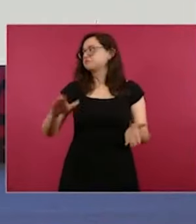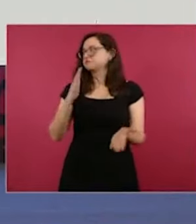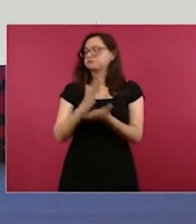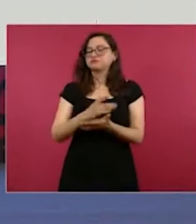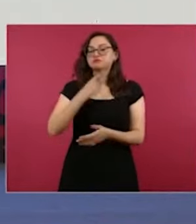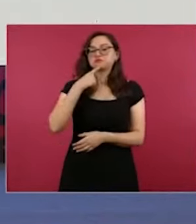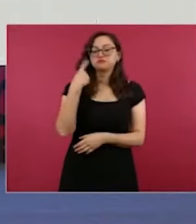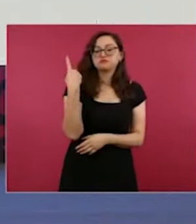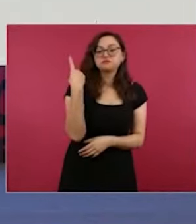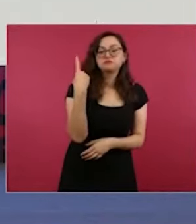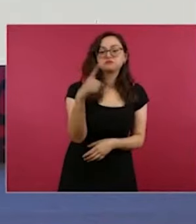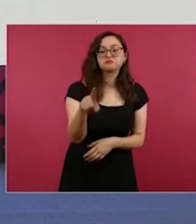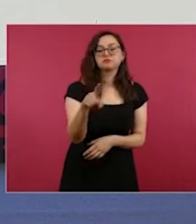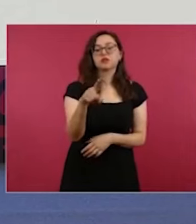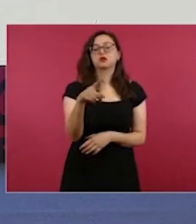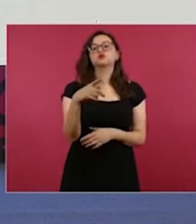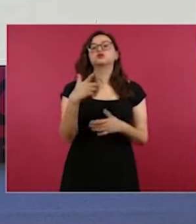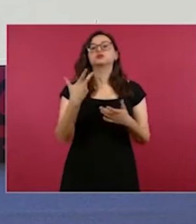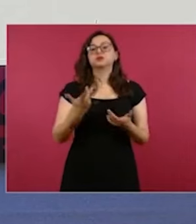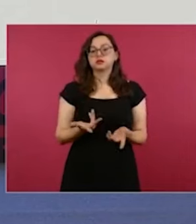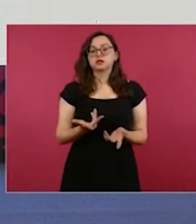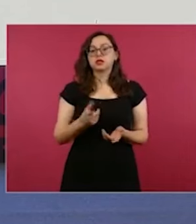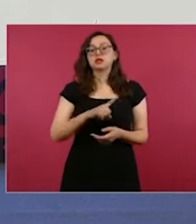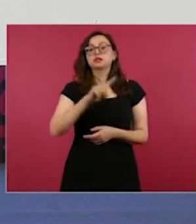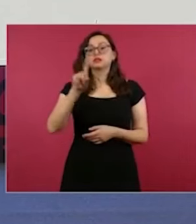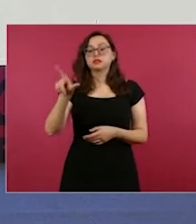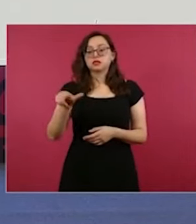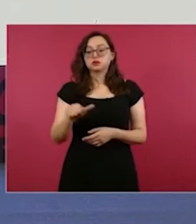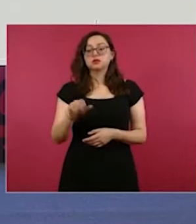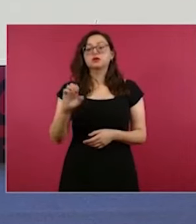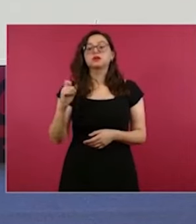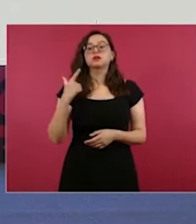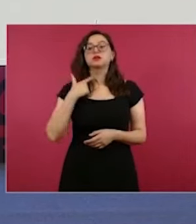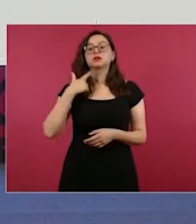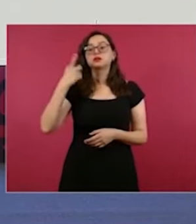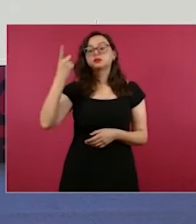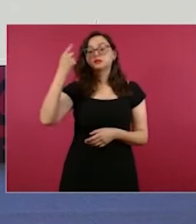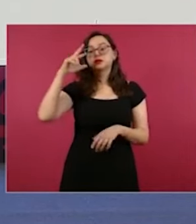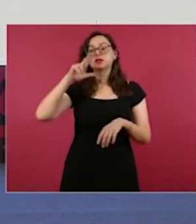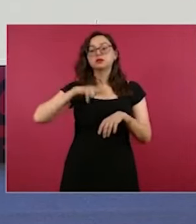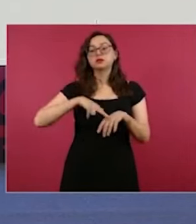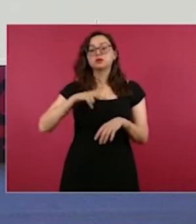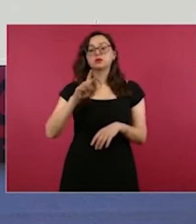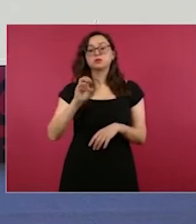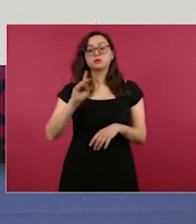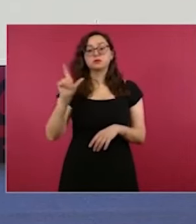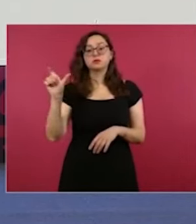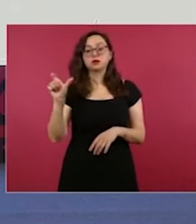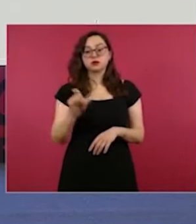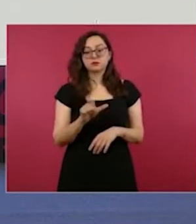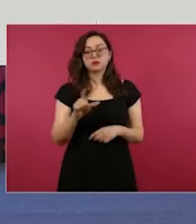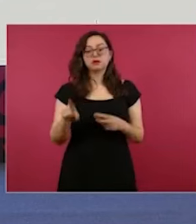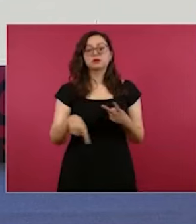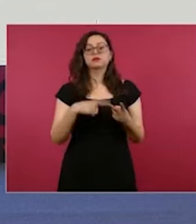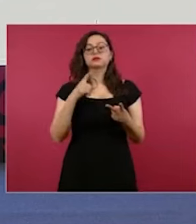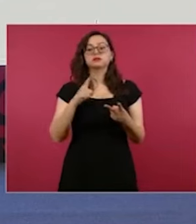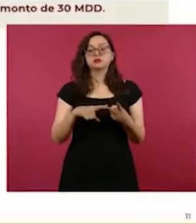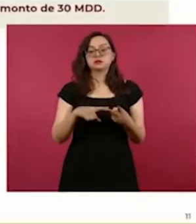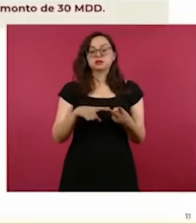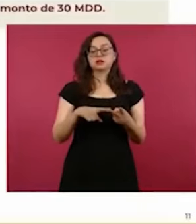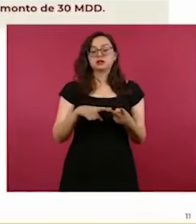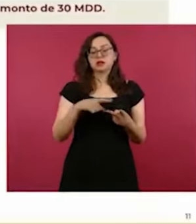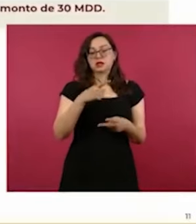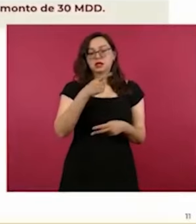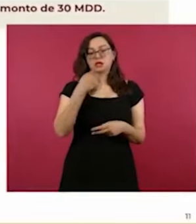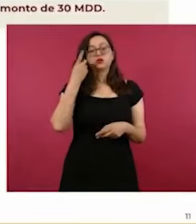corrupción será combatida de manera implacable la defensa de María Amparo cazar en respuesta a las acusaciones en